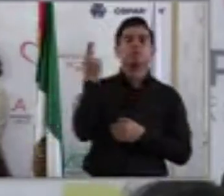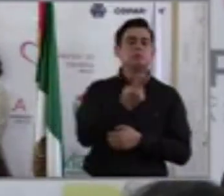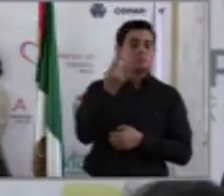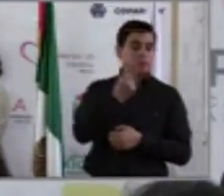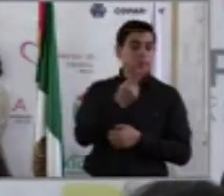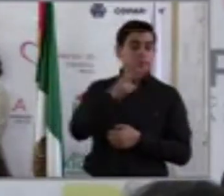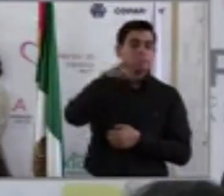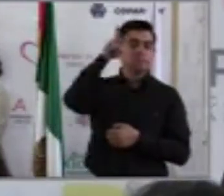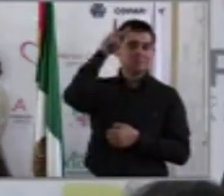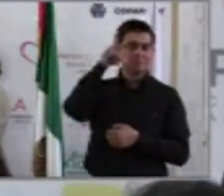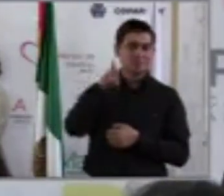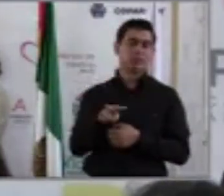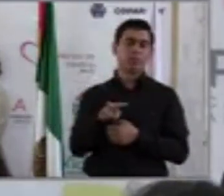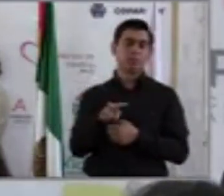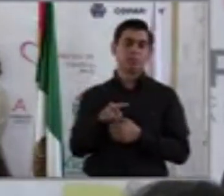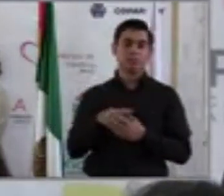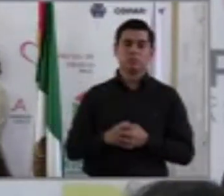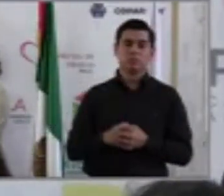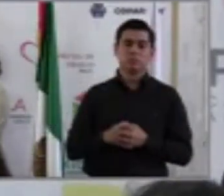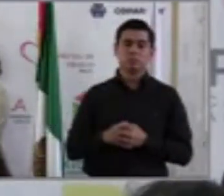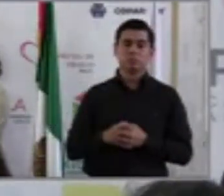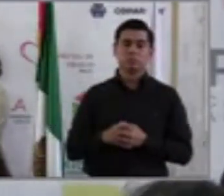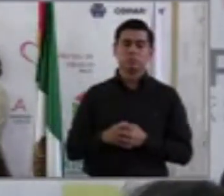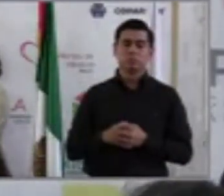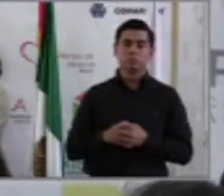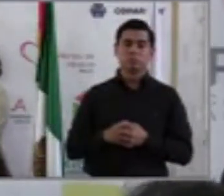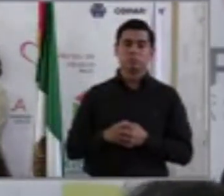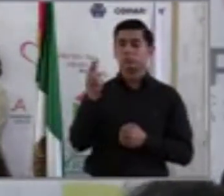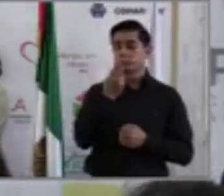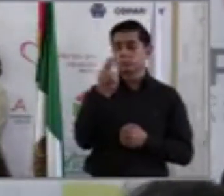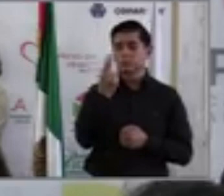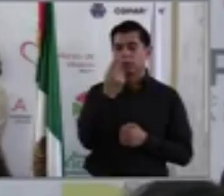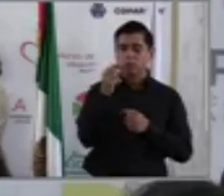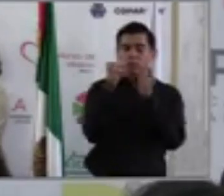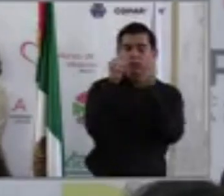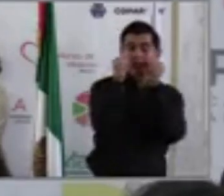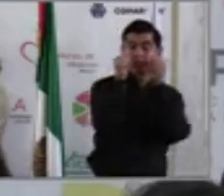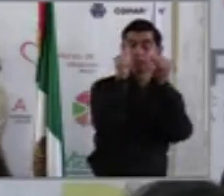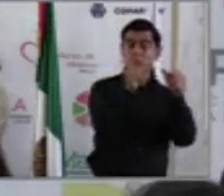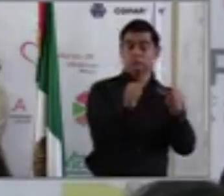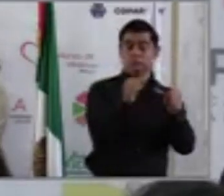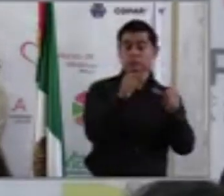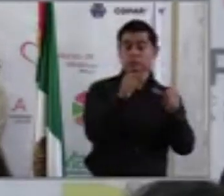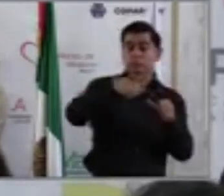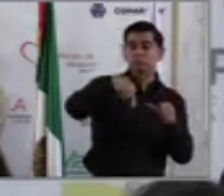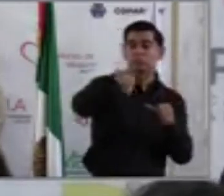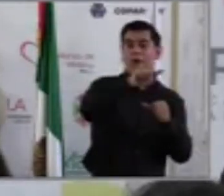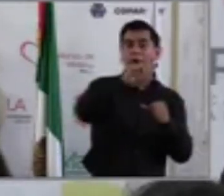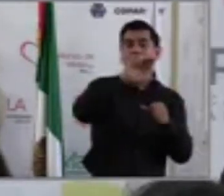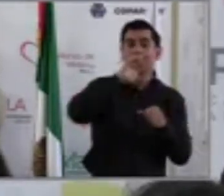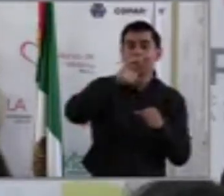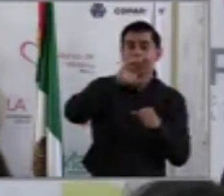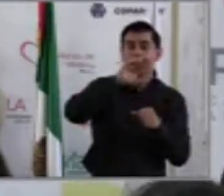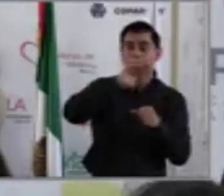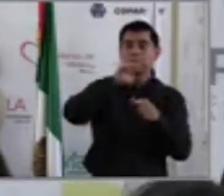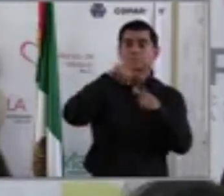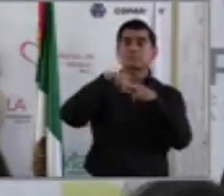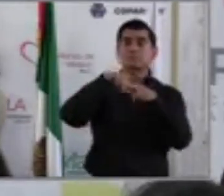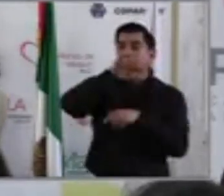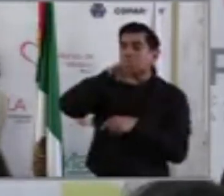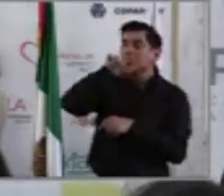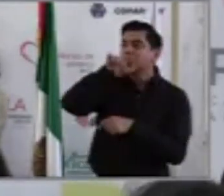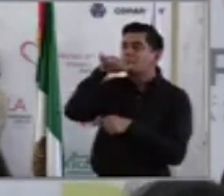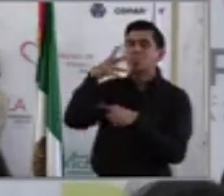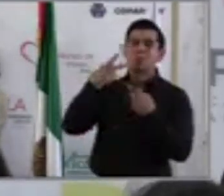necesitamos precisamente es abrazar y escuchar a esas madres que siguen buscando a